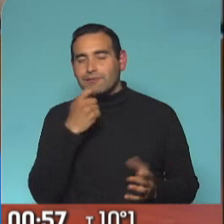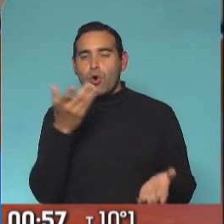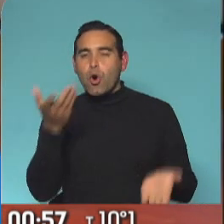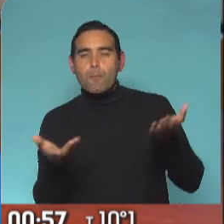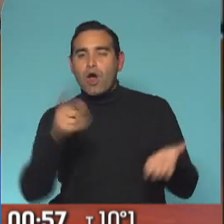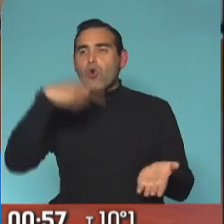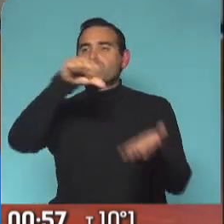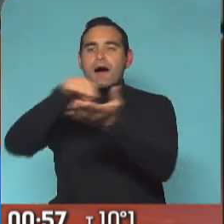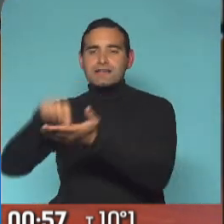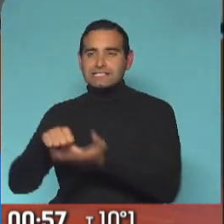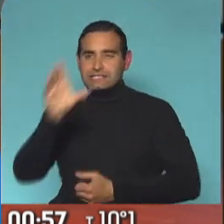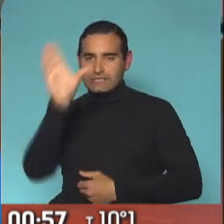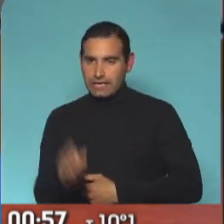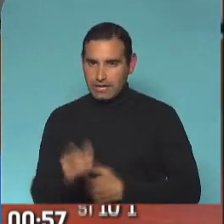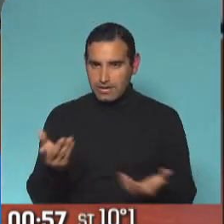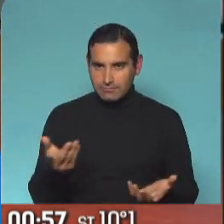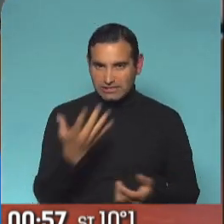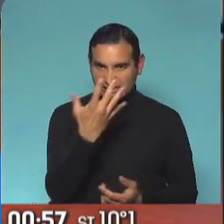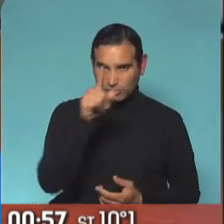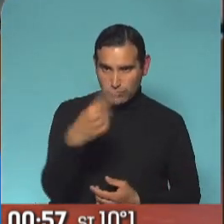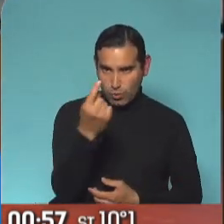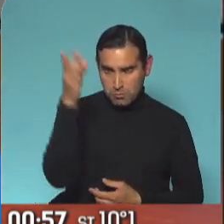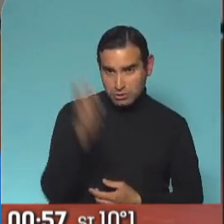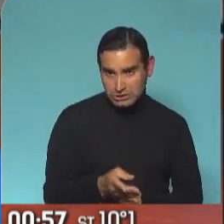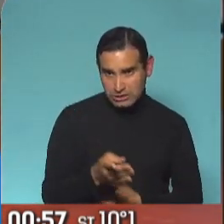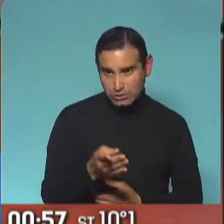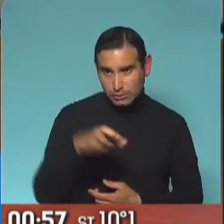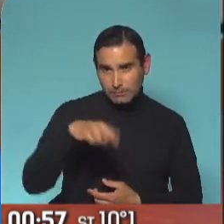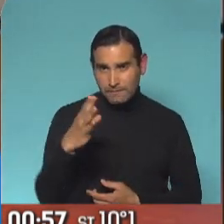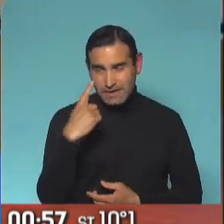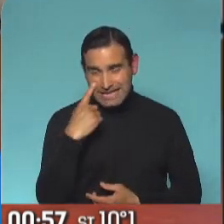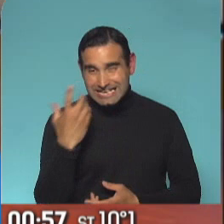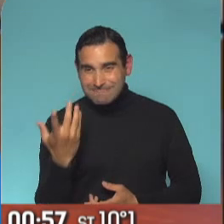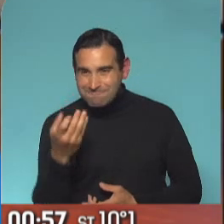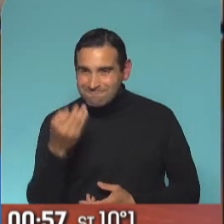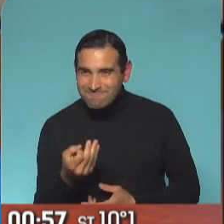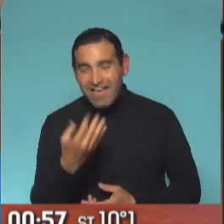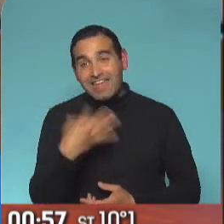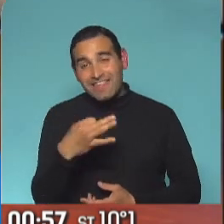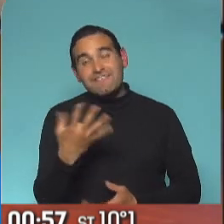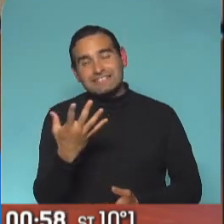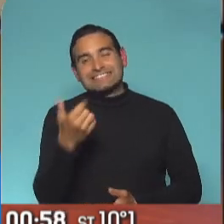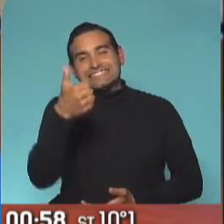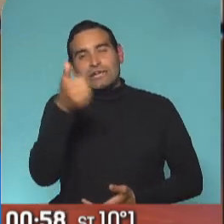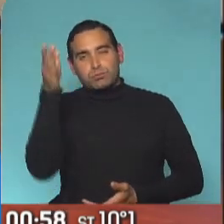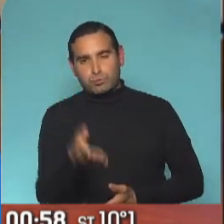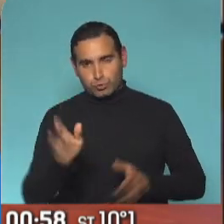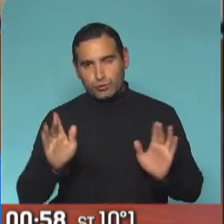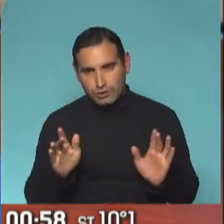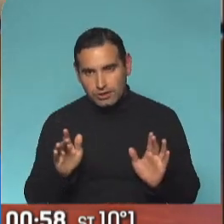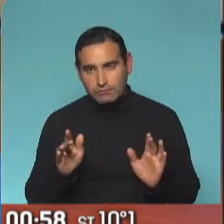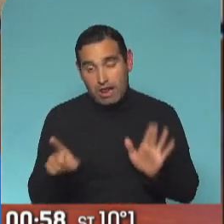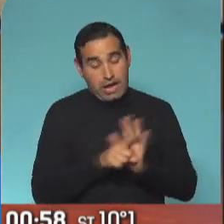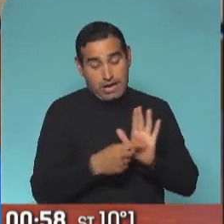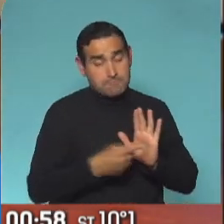comparamos con otros países de la región, el 5,1% del PBI, que en realidad debería ser el 6% por